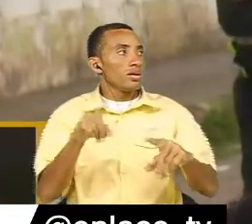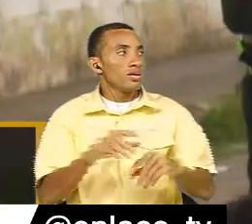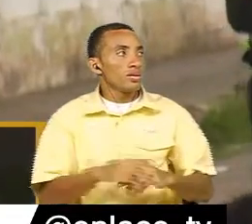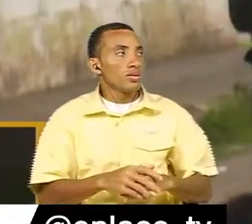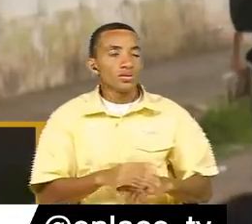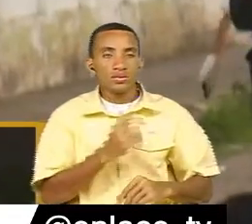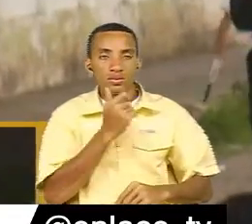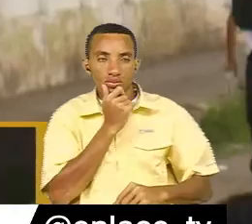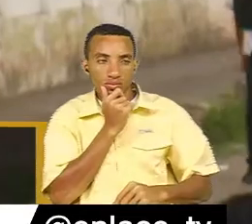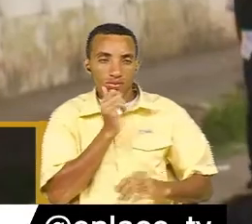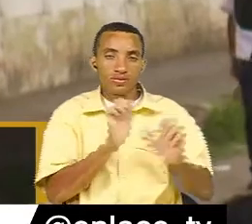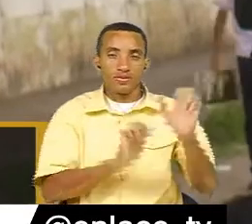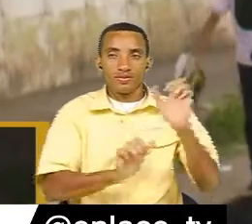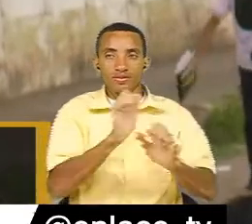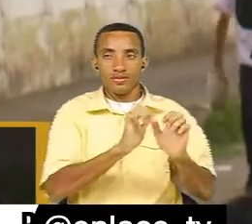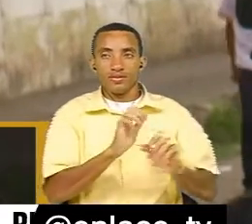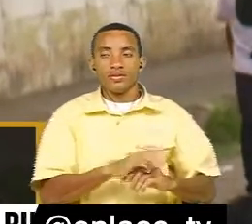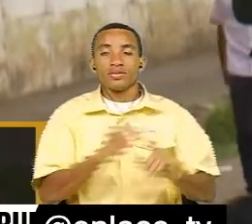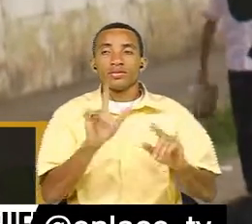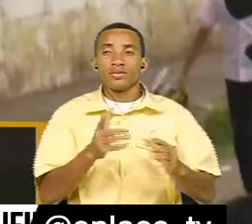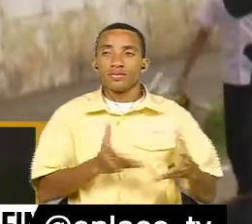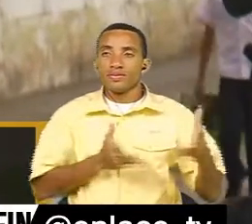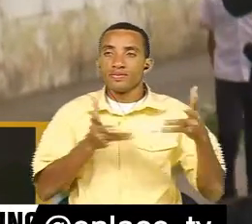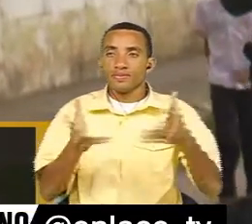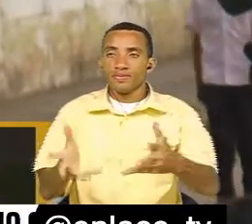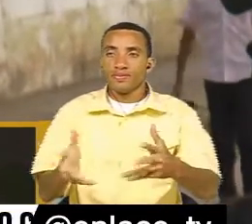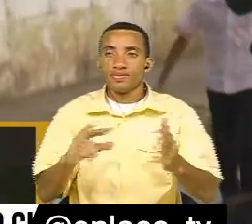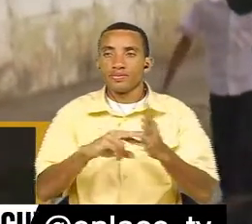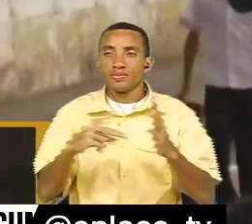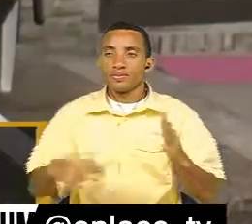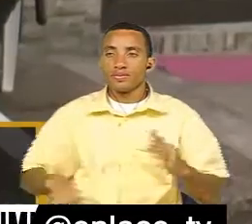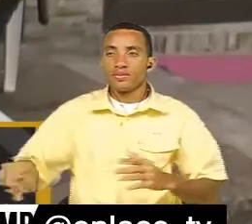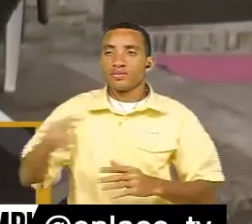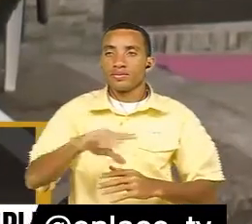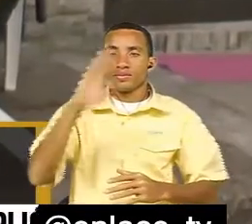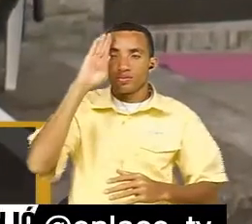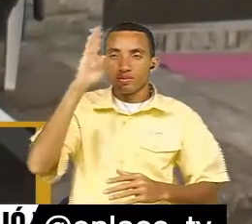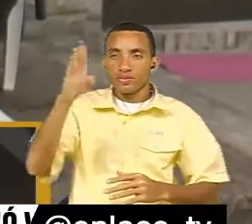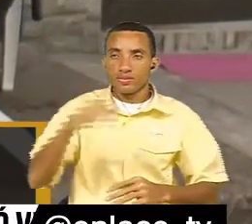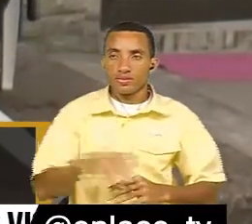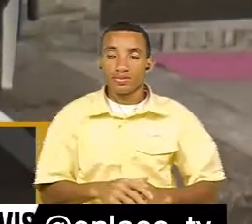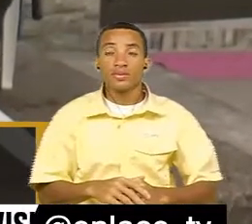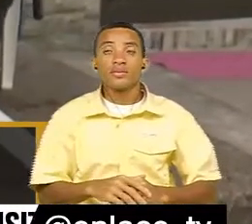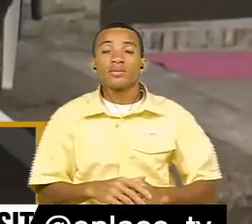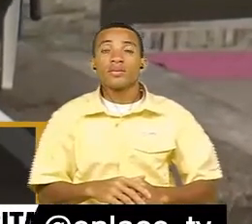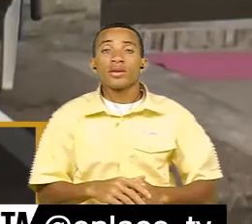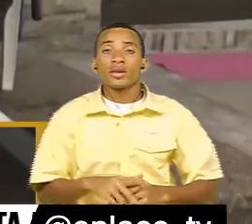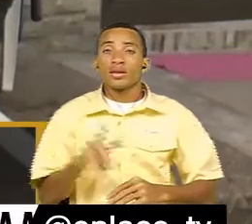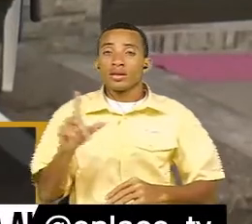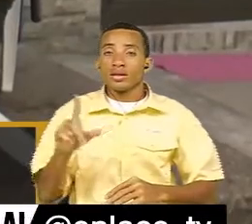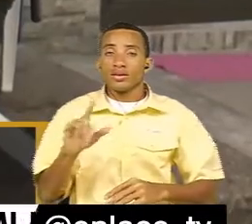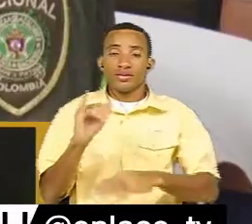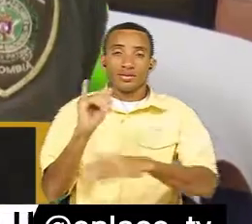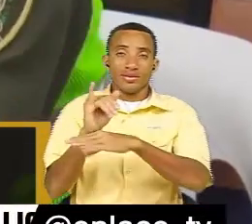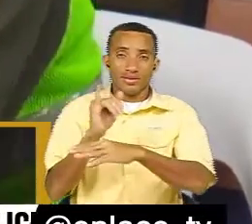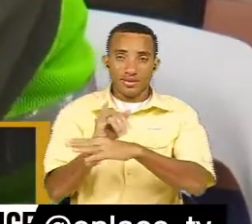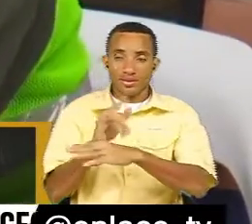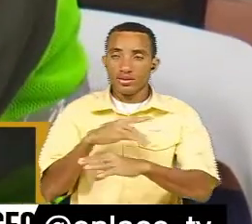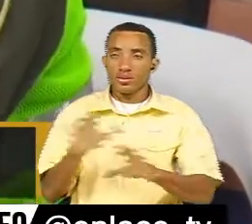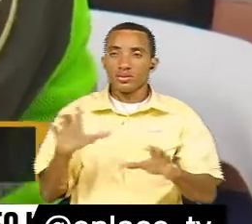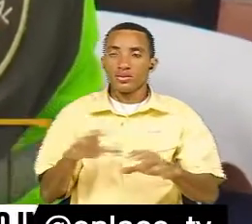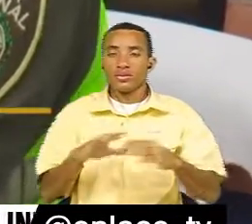institucionalmente y a su vez que nos aportan en ese momento una parte tecnológica para ellos en el futuro. Esta primera apuesta de la institución se desarrolló en el Salón Comunal de